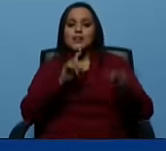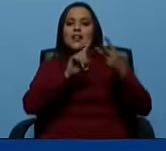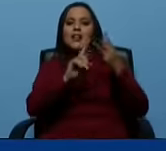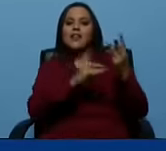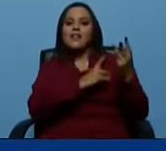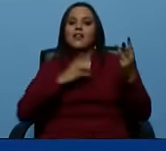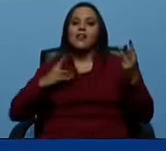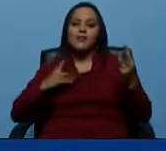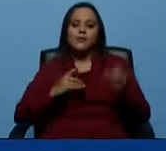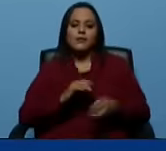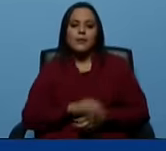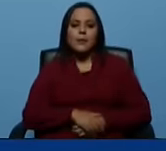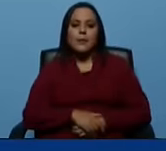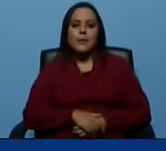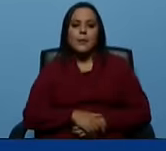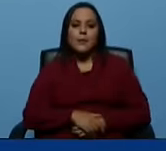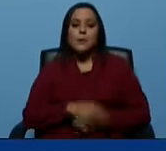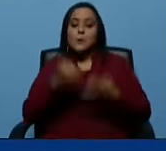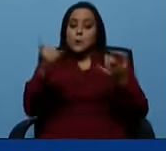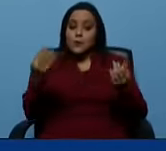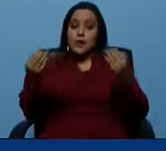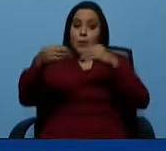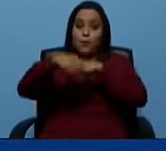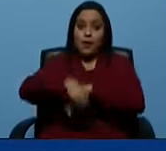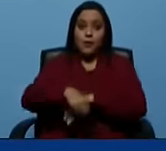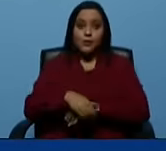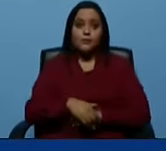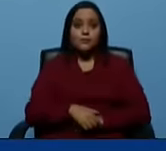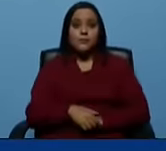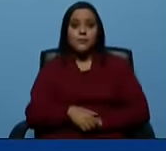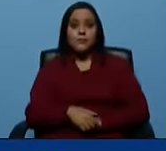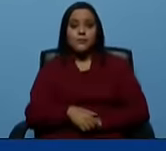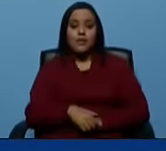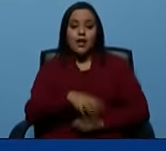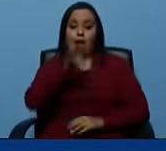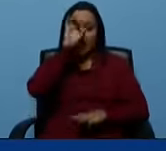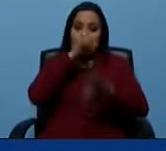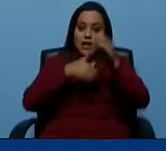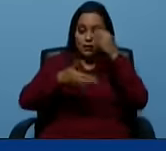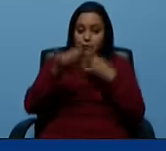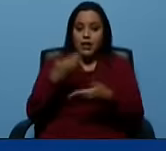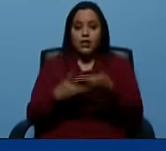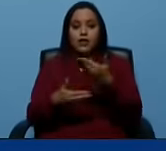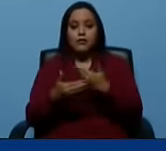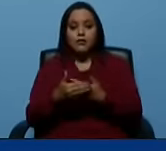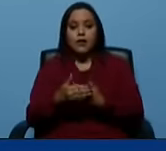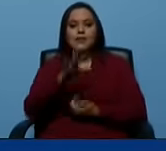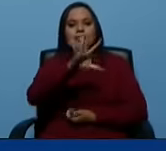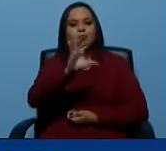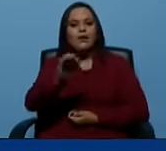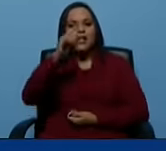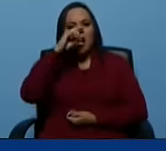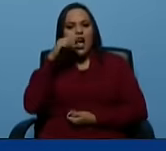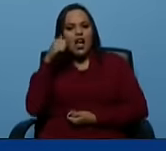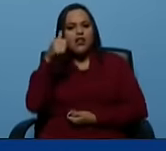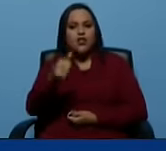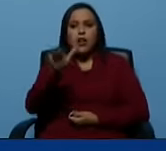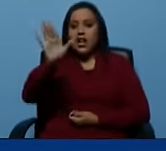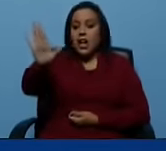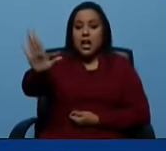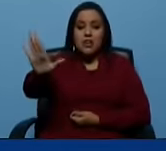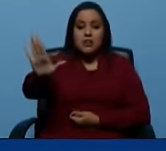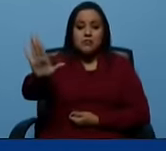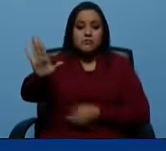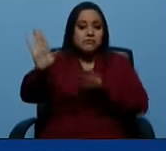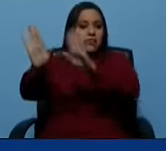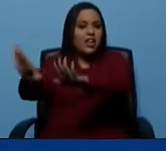deseo, que lleguemos a un acuerdo de entendimiento por 50 años, donde ellos se